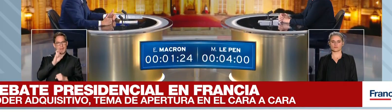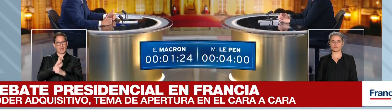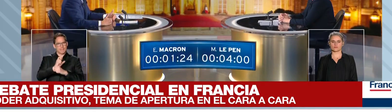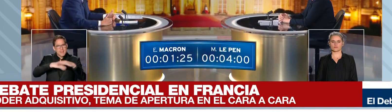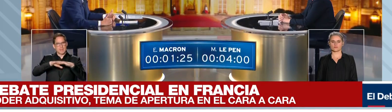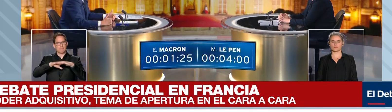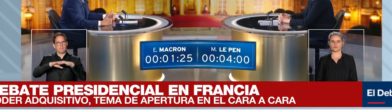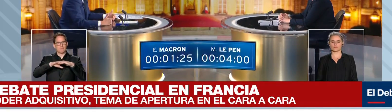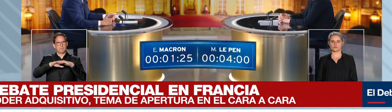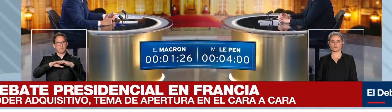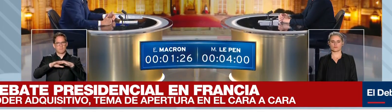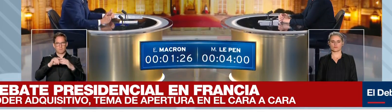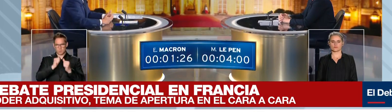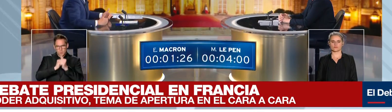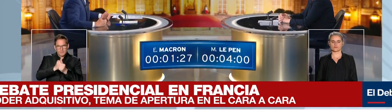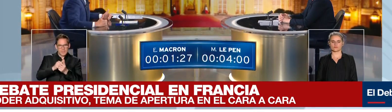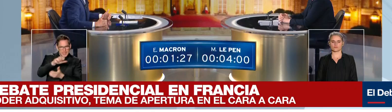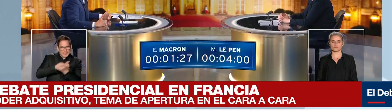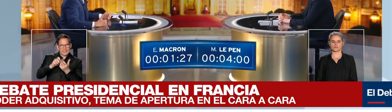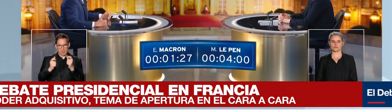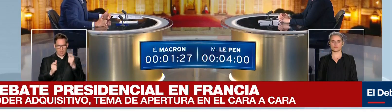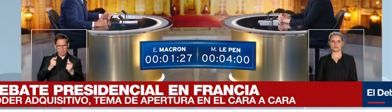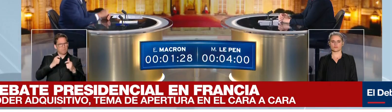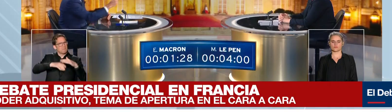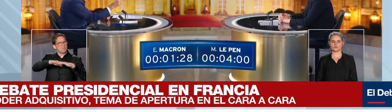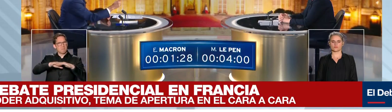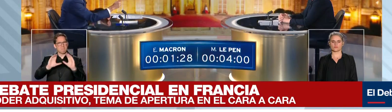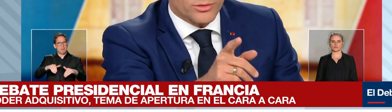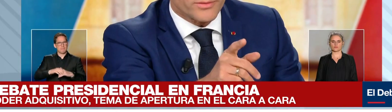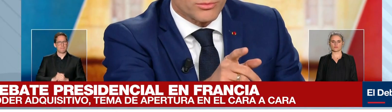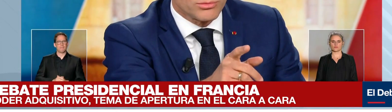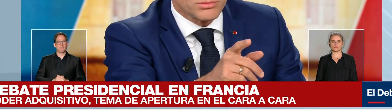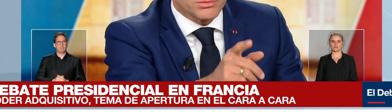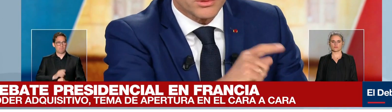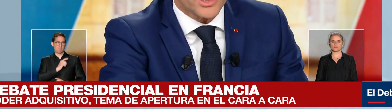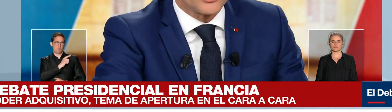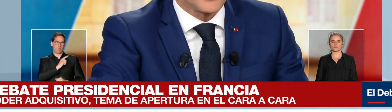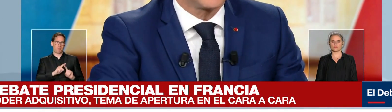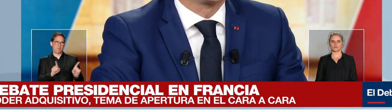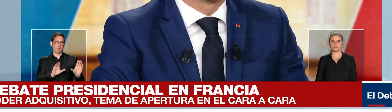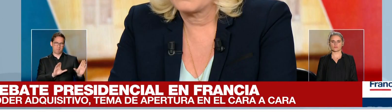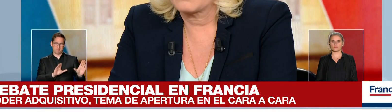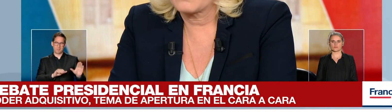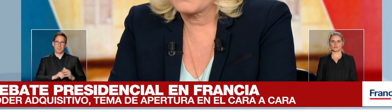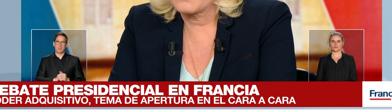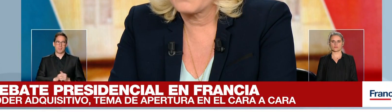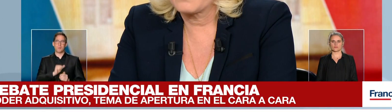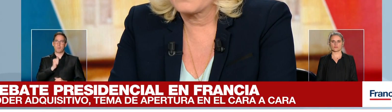escudo tanto como sea posible mientras esté la crisis. Y es un dispositivo de crisis. Y esa es la diferencia con usted. La